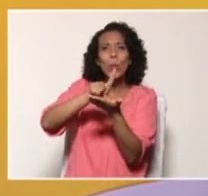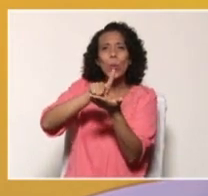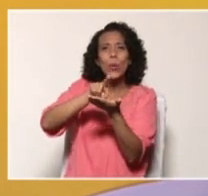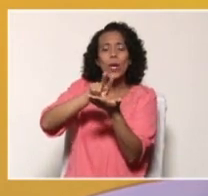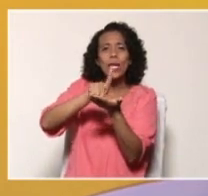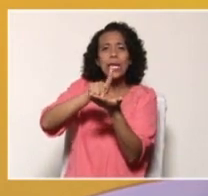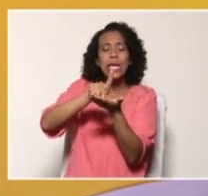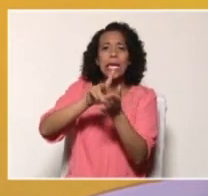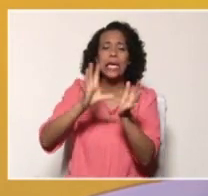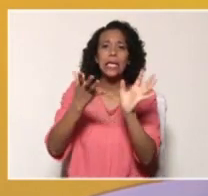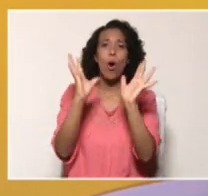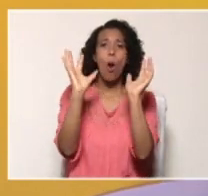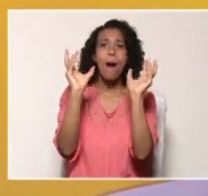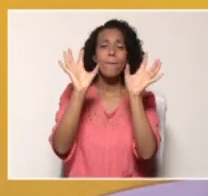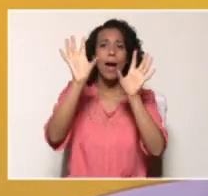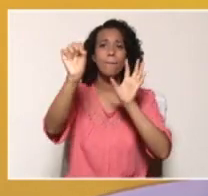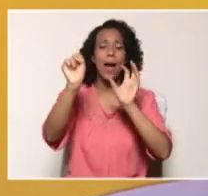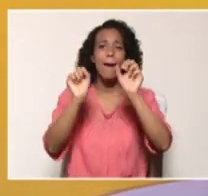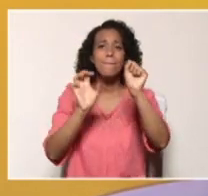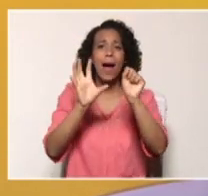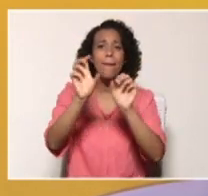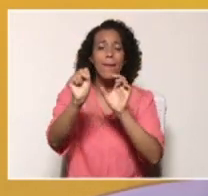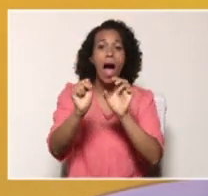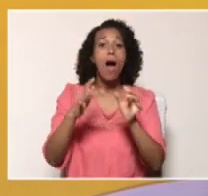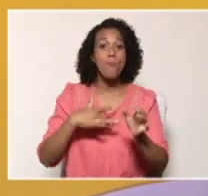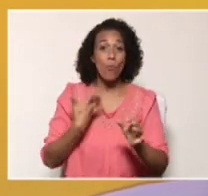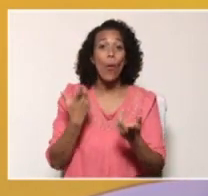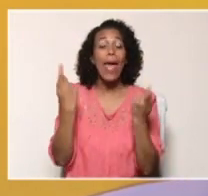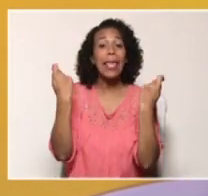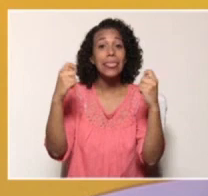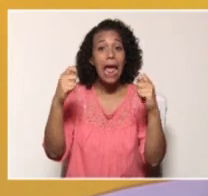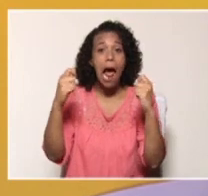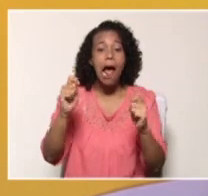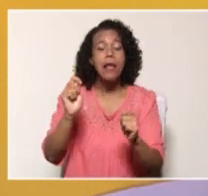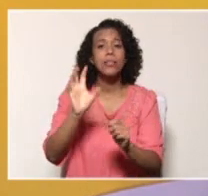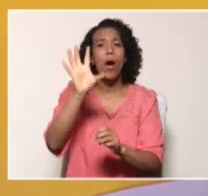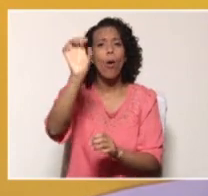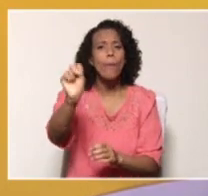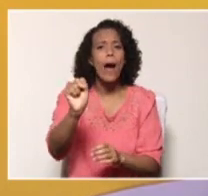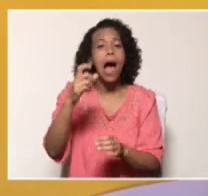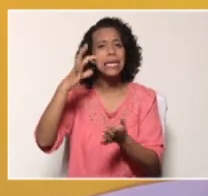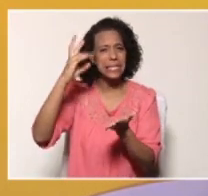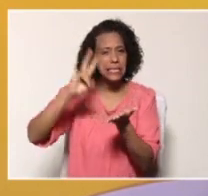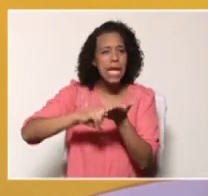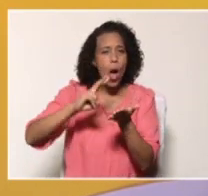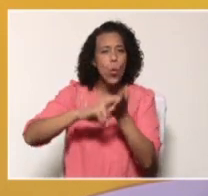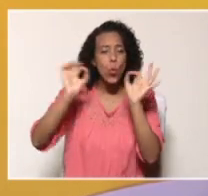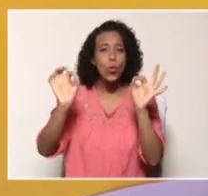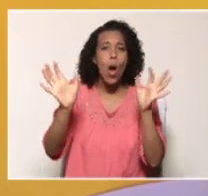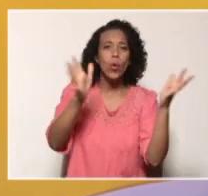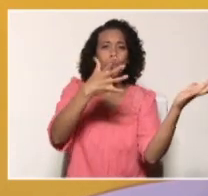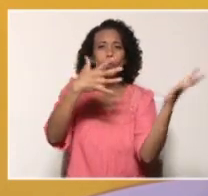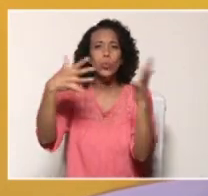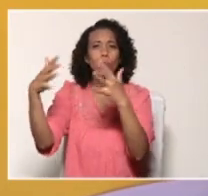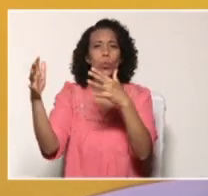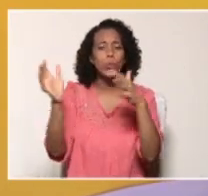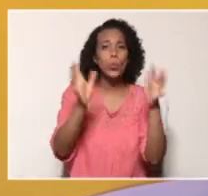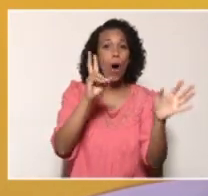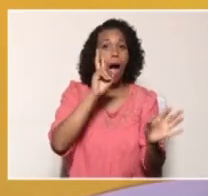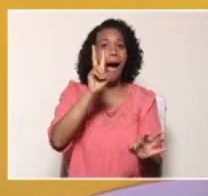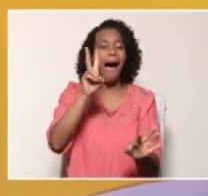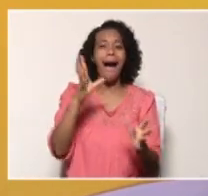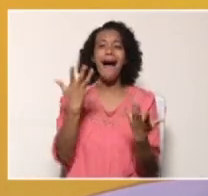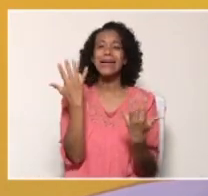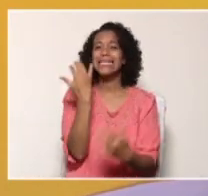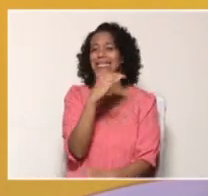brazos. Se lo coloca cercano a él o a ella para que lo intente alcanzar. Y seguro que como va a haber brisa, lo vas a ver en movimiento.